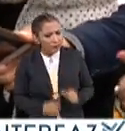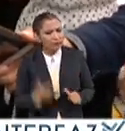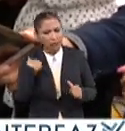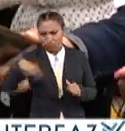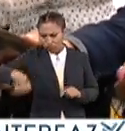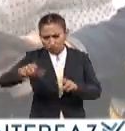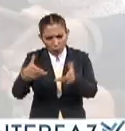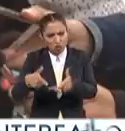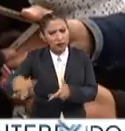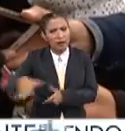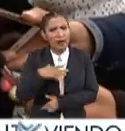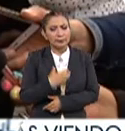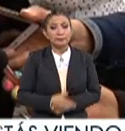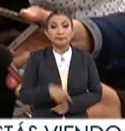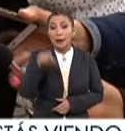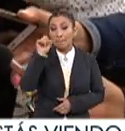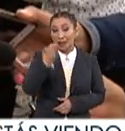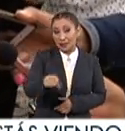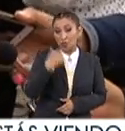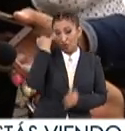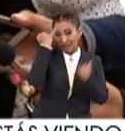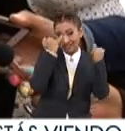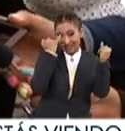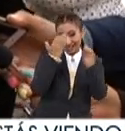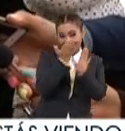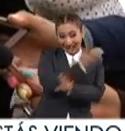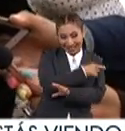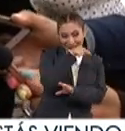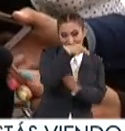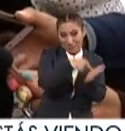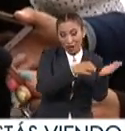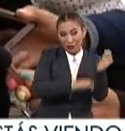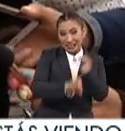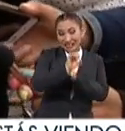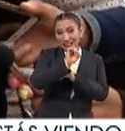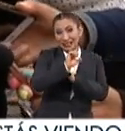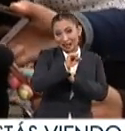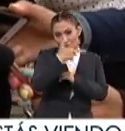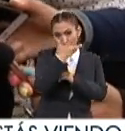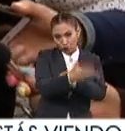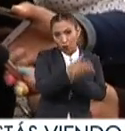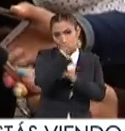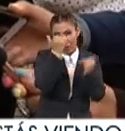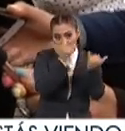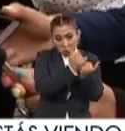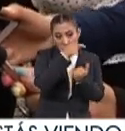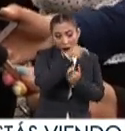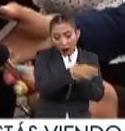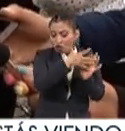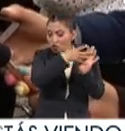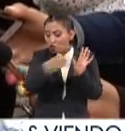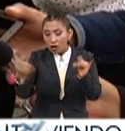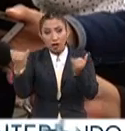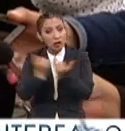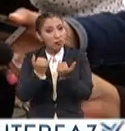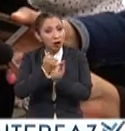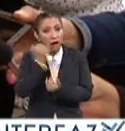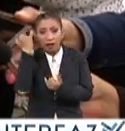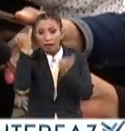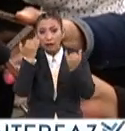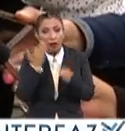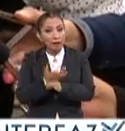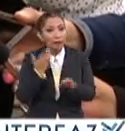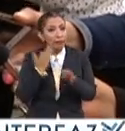a la comunidad. Los mismos ideales que teníamos en 1968 son los mismos ideales